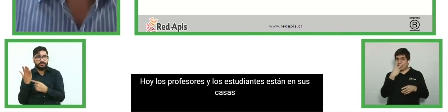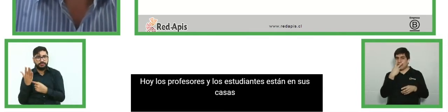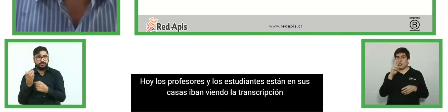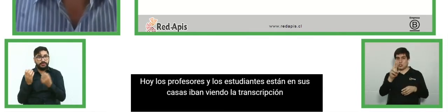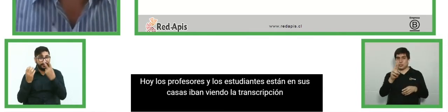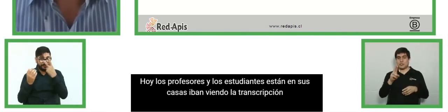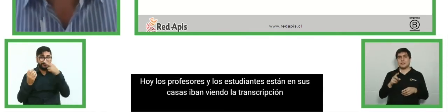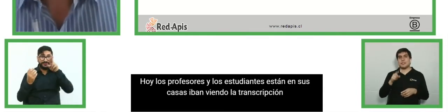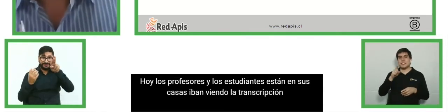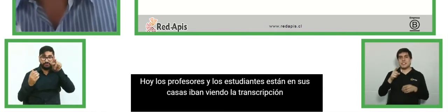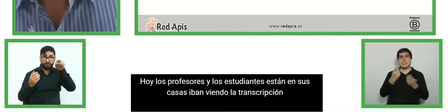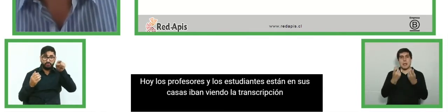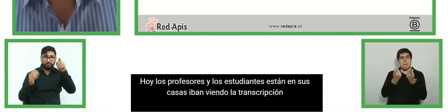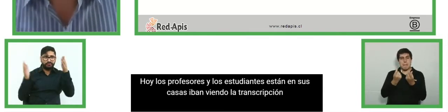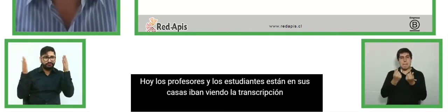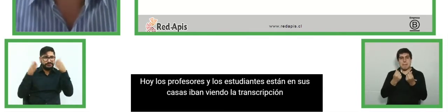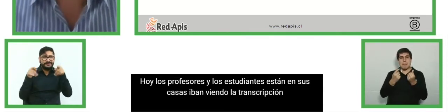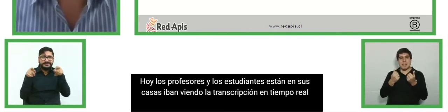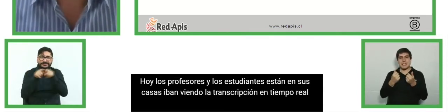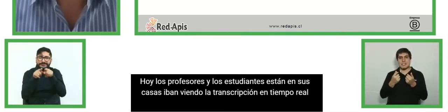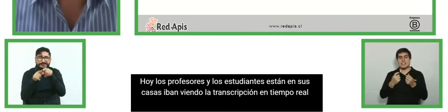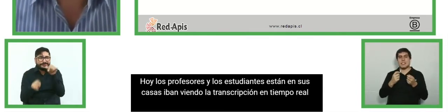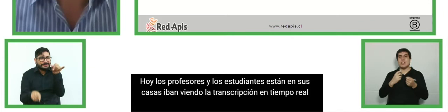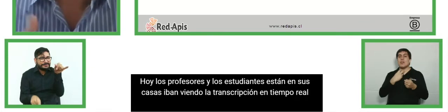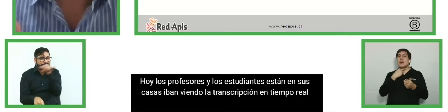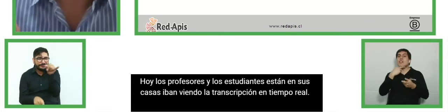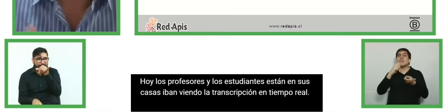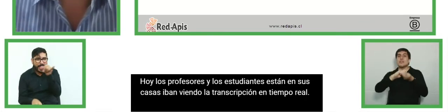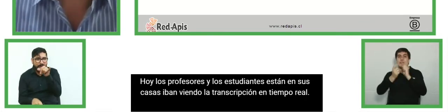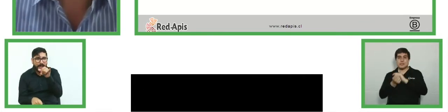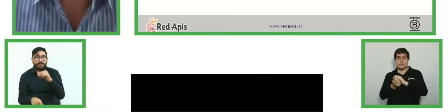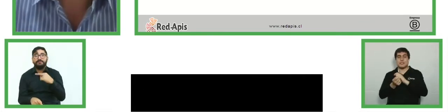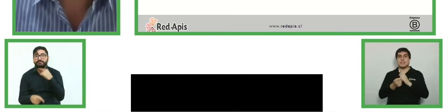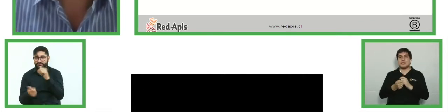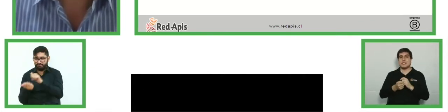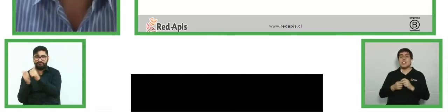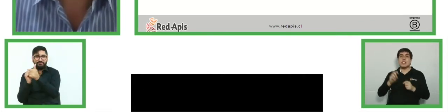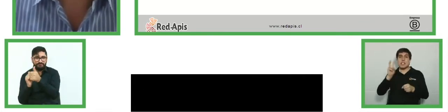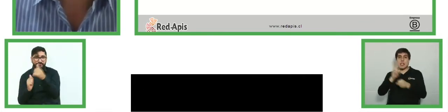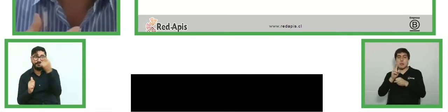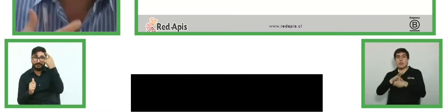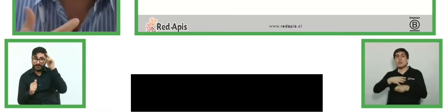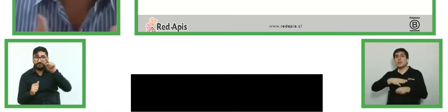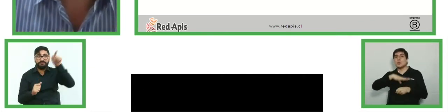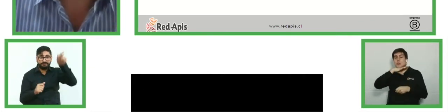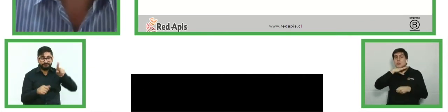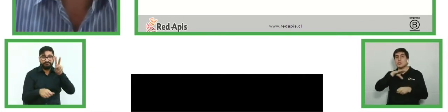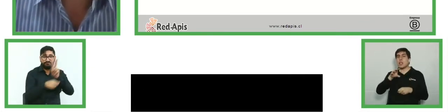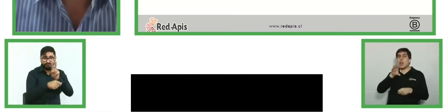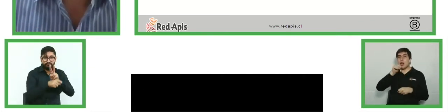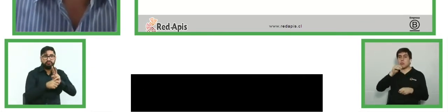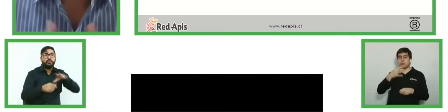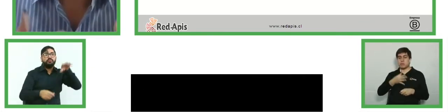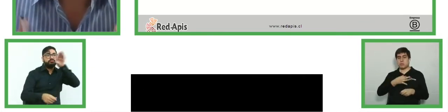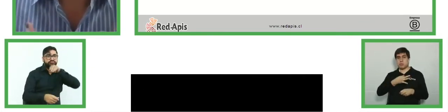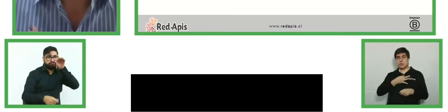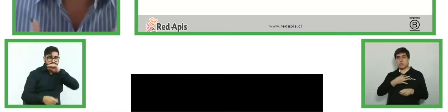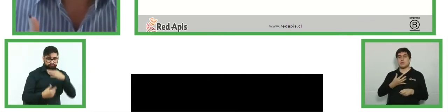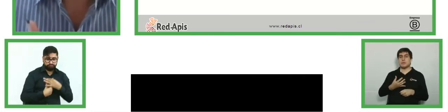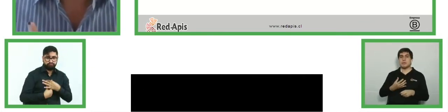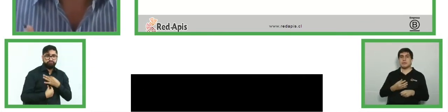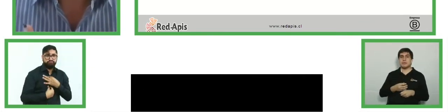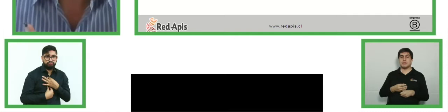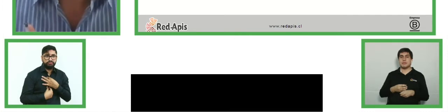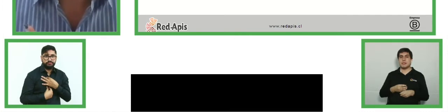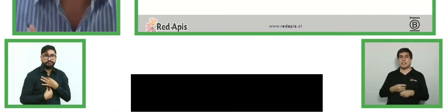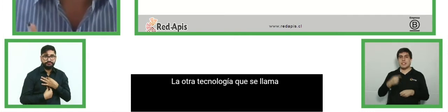a lo anterior, de izquierda a derecha el flujo, el profesor utiliza un micrófono en la sala de clase, un micrófono inalámbrico. Este audio